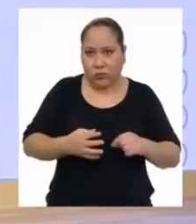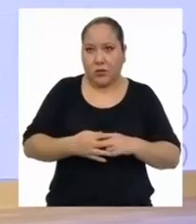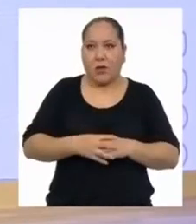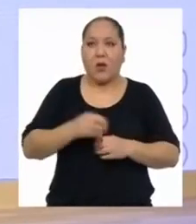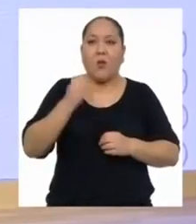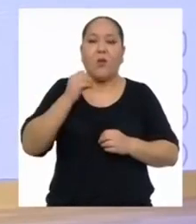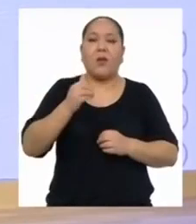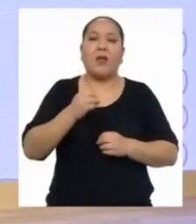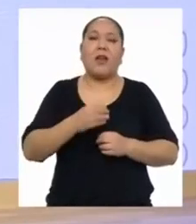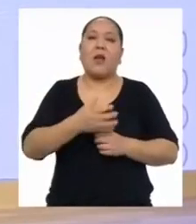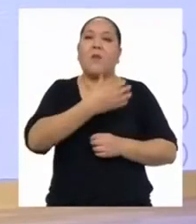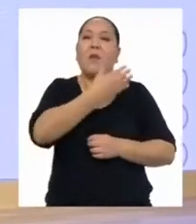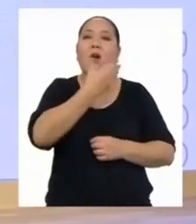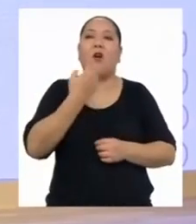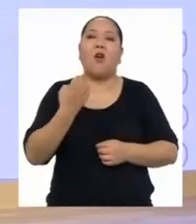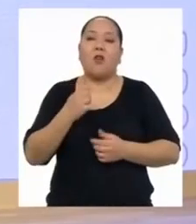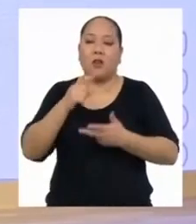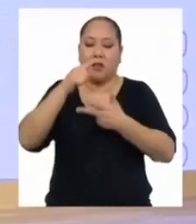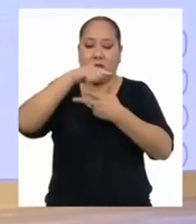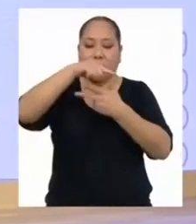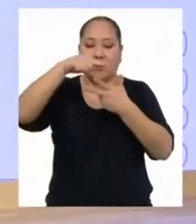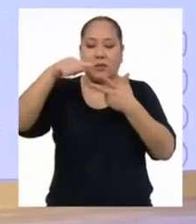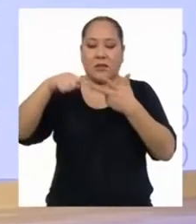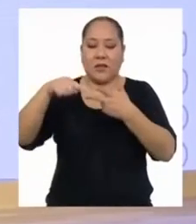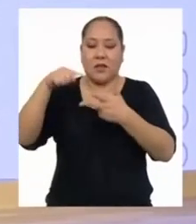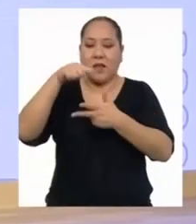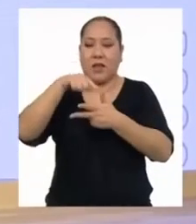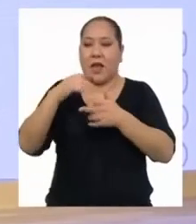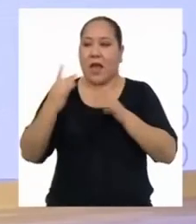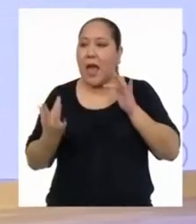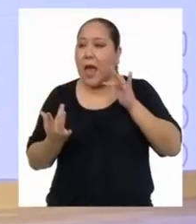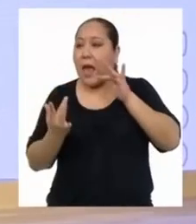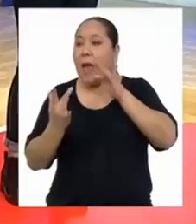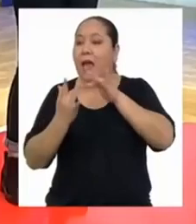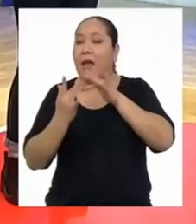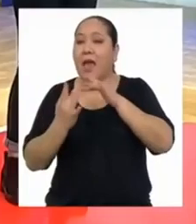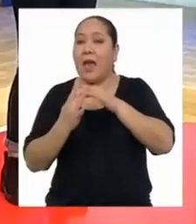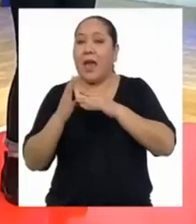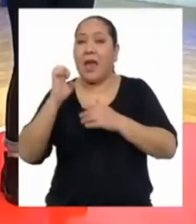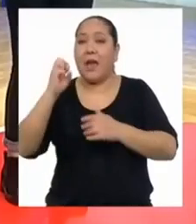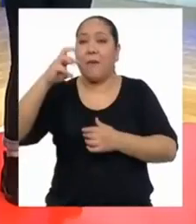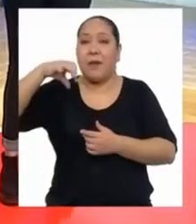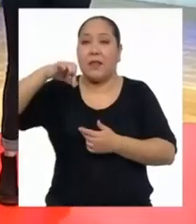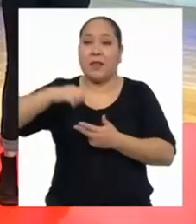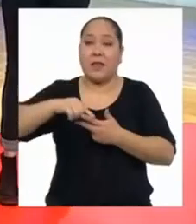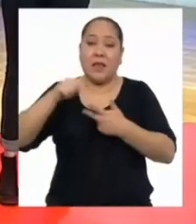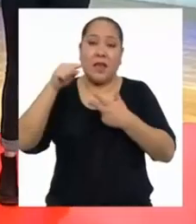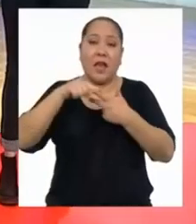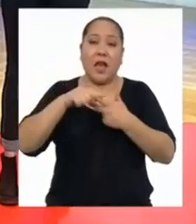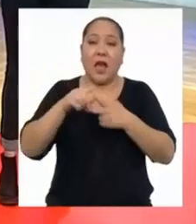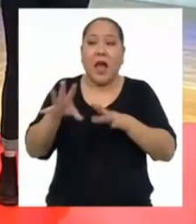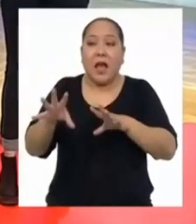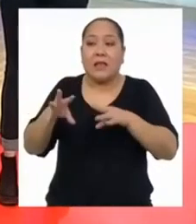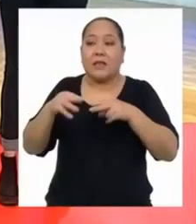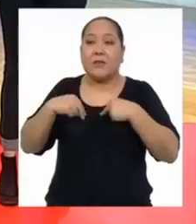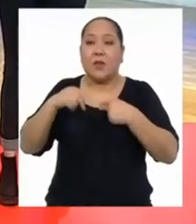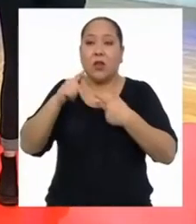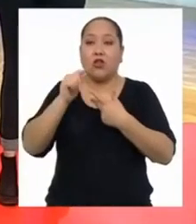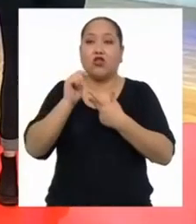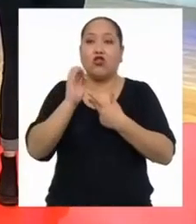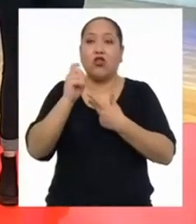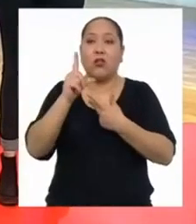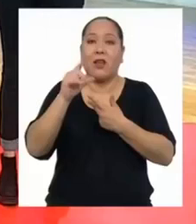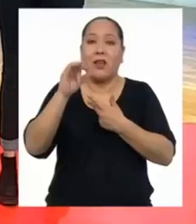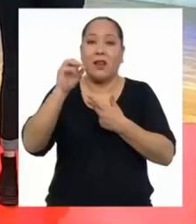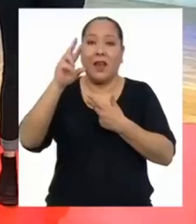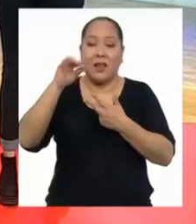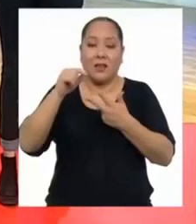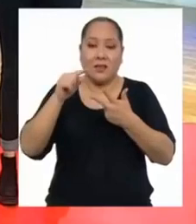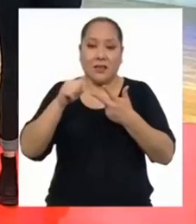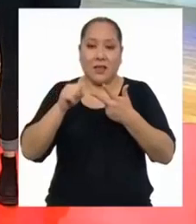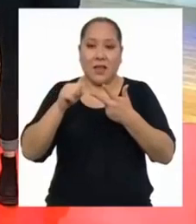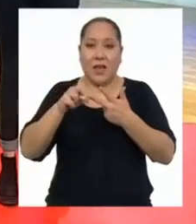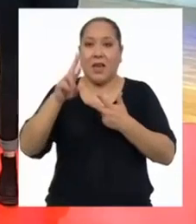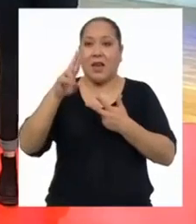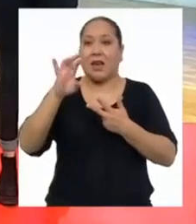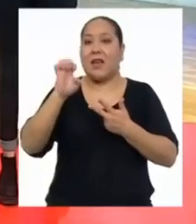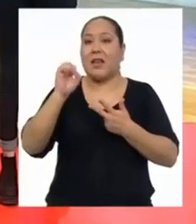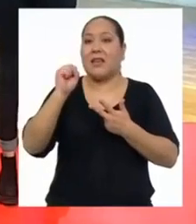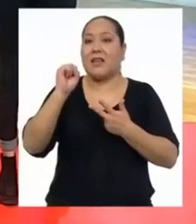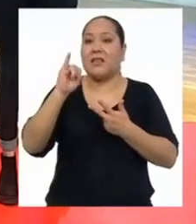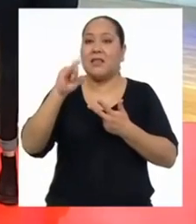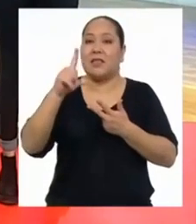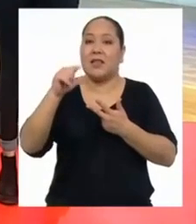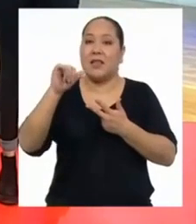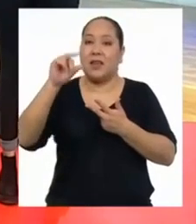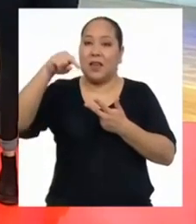la tolerancia y la resiliencia para afrontar situaciones adversas. ¿Recuerdan a mi amiga Eliana? Cuando estábamos en el